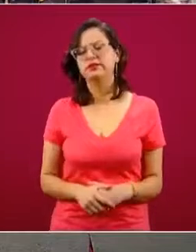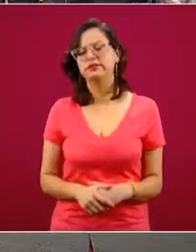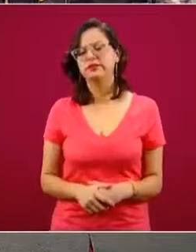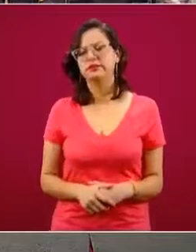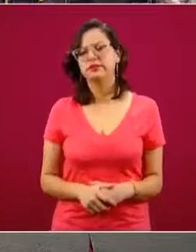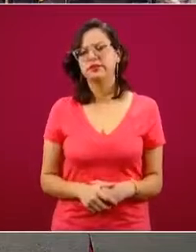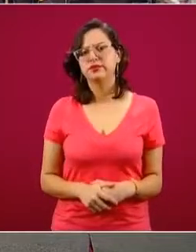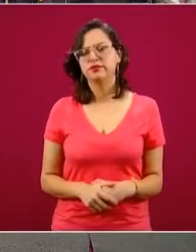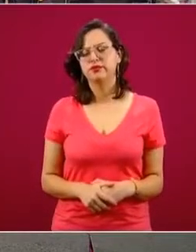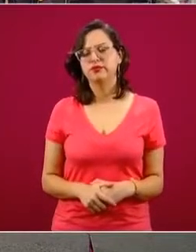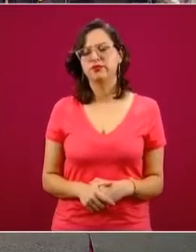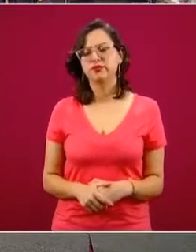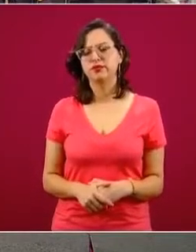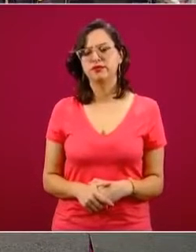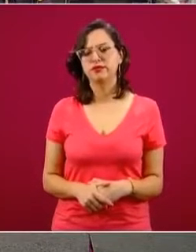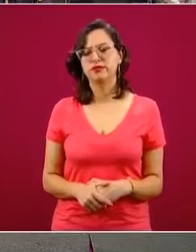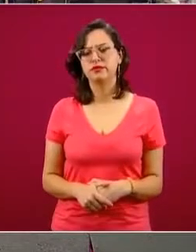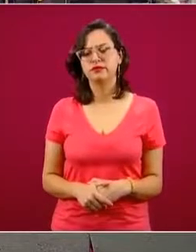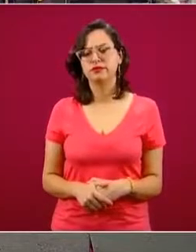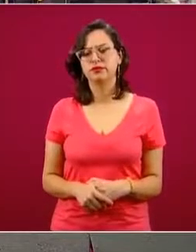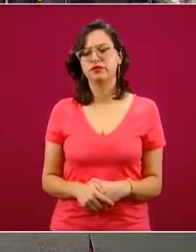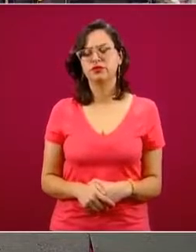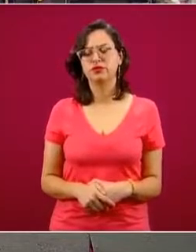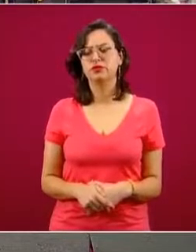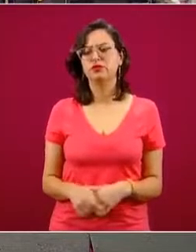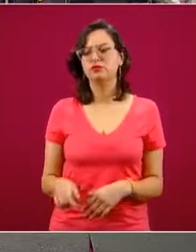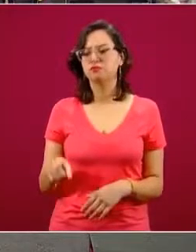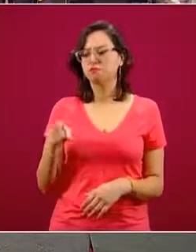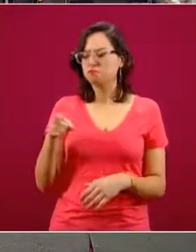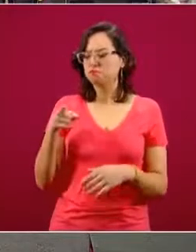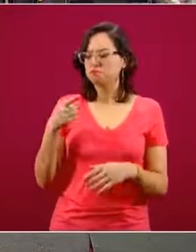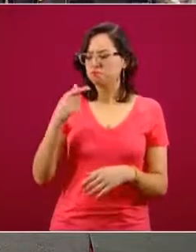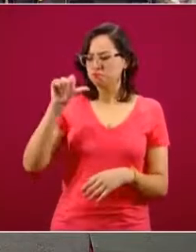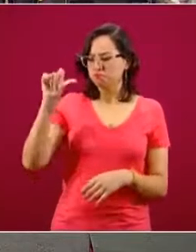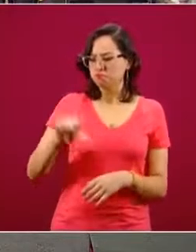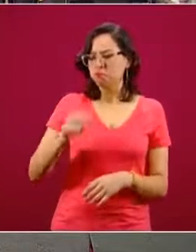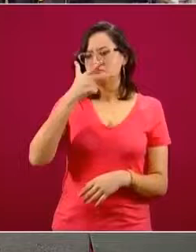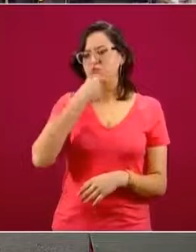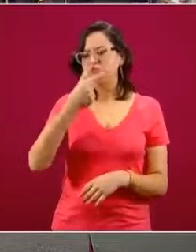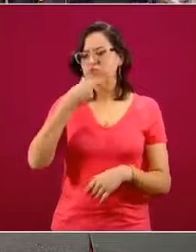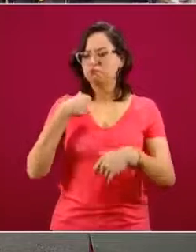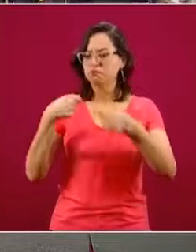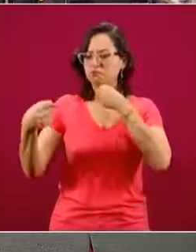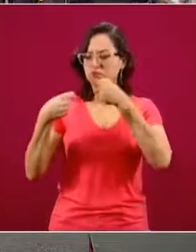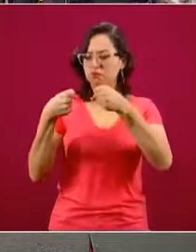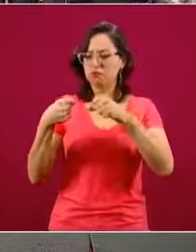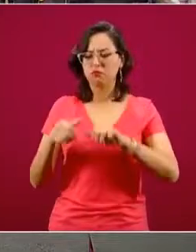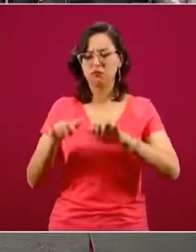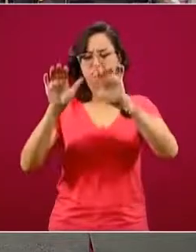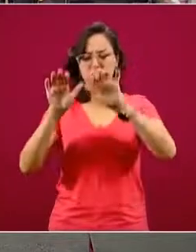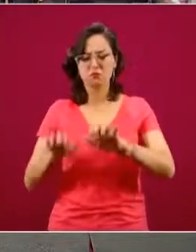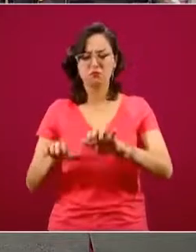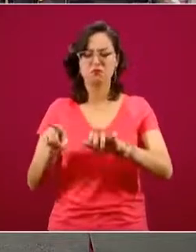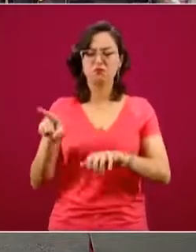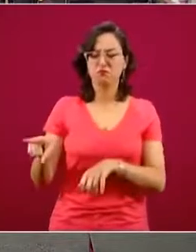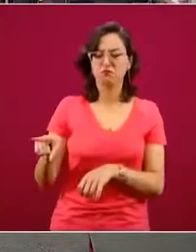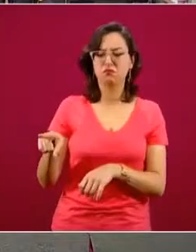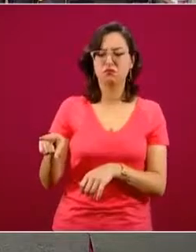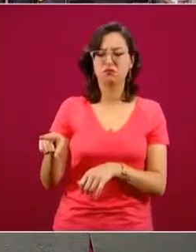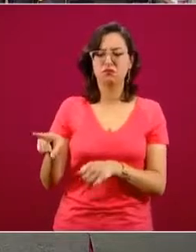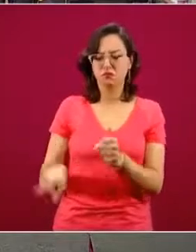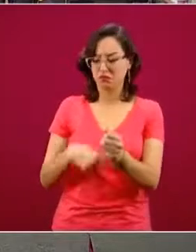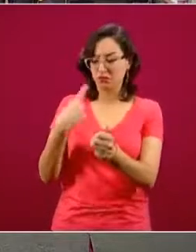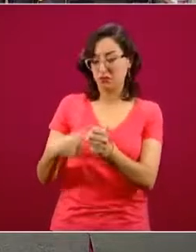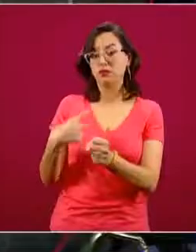una crónica de un colega reportero donde mencionaba que, bueno, él se recupera